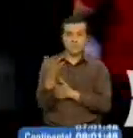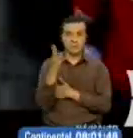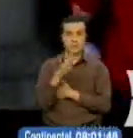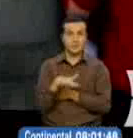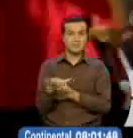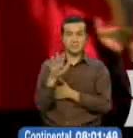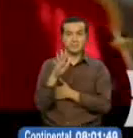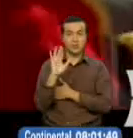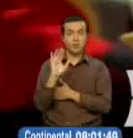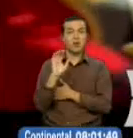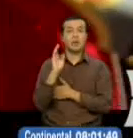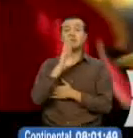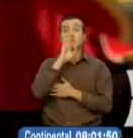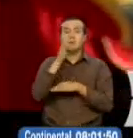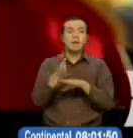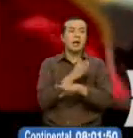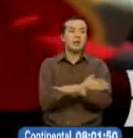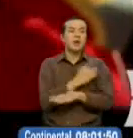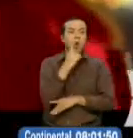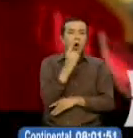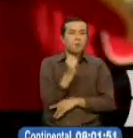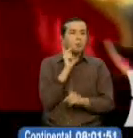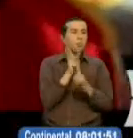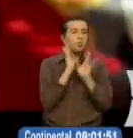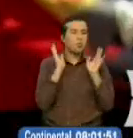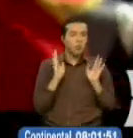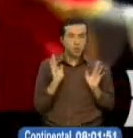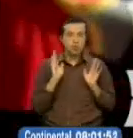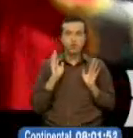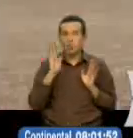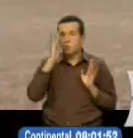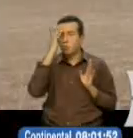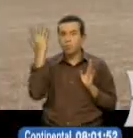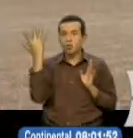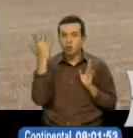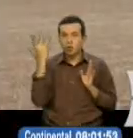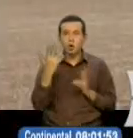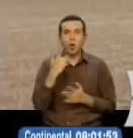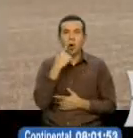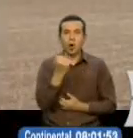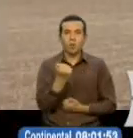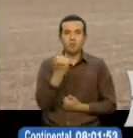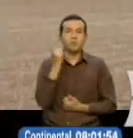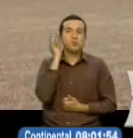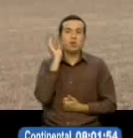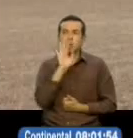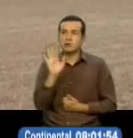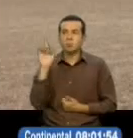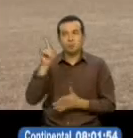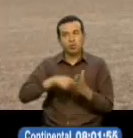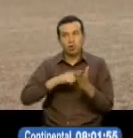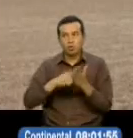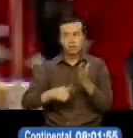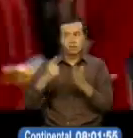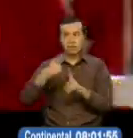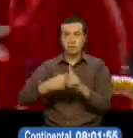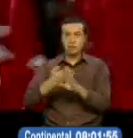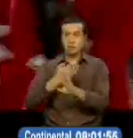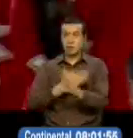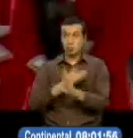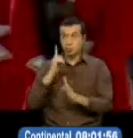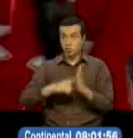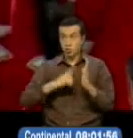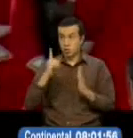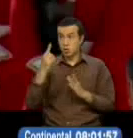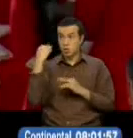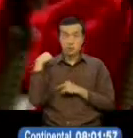Buckingham. Normalmente estas funciones recaen sobre la División General de la Armada Británica, compuesta por hombres, porque las mujeres tenían prohibido hasta el mes pasado participar